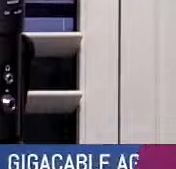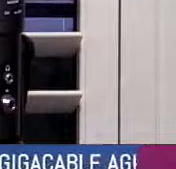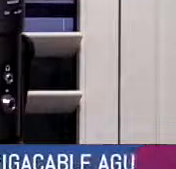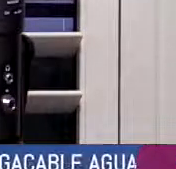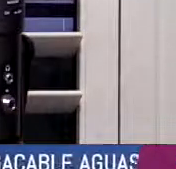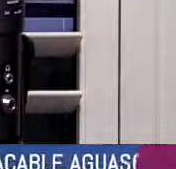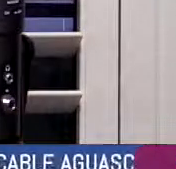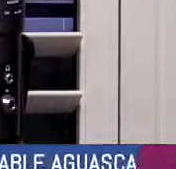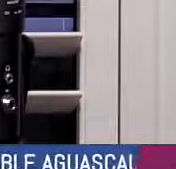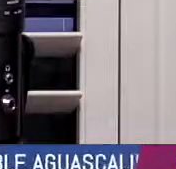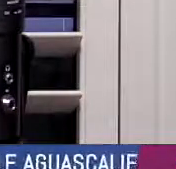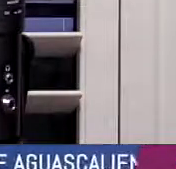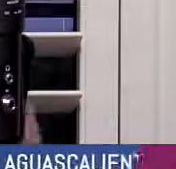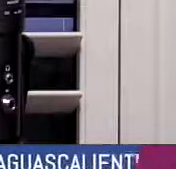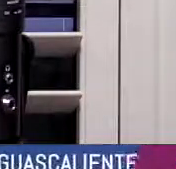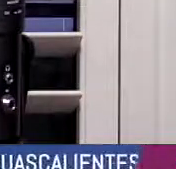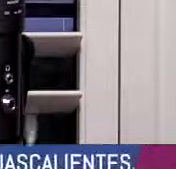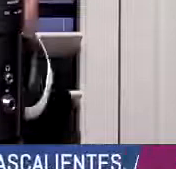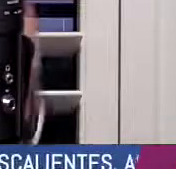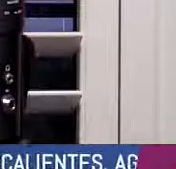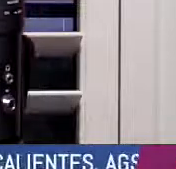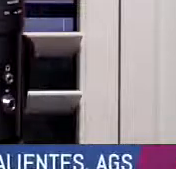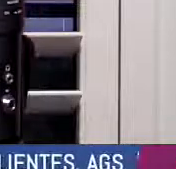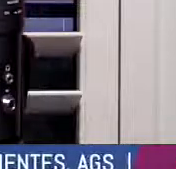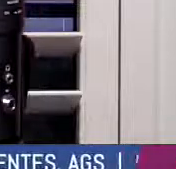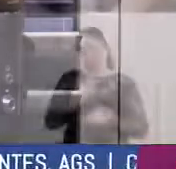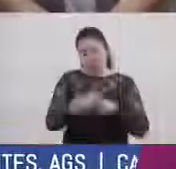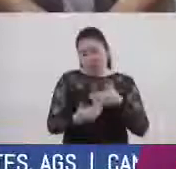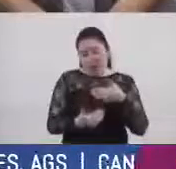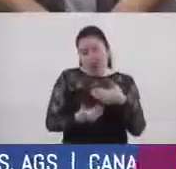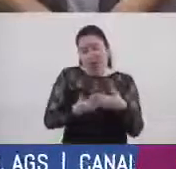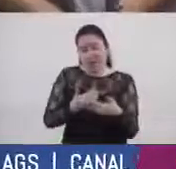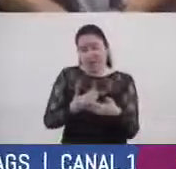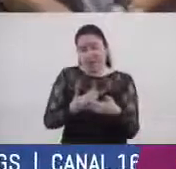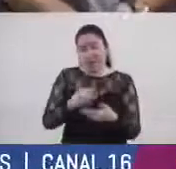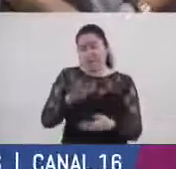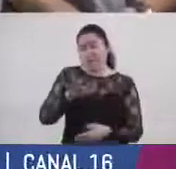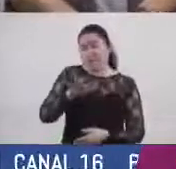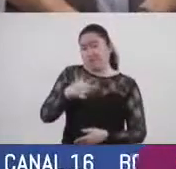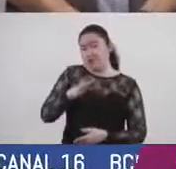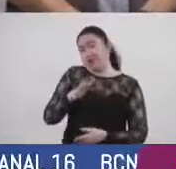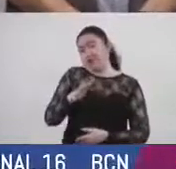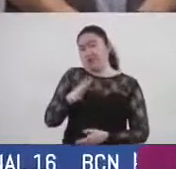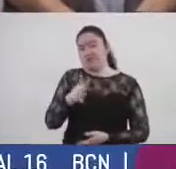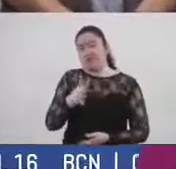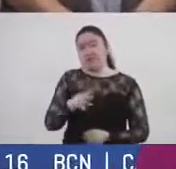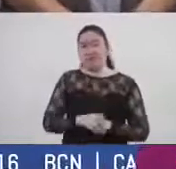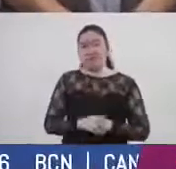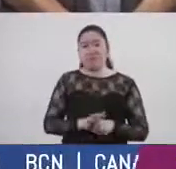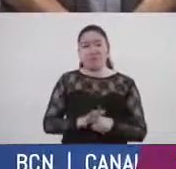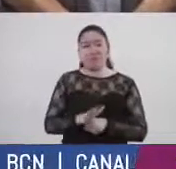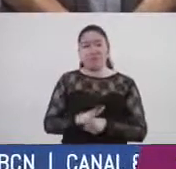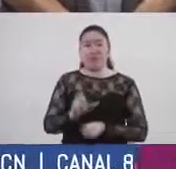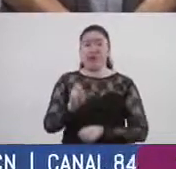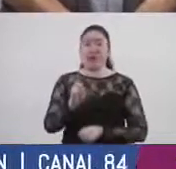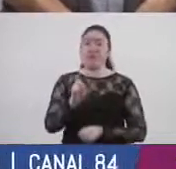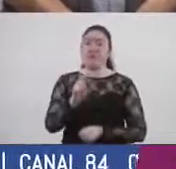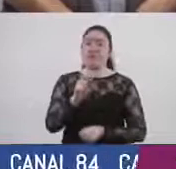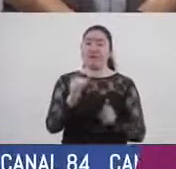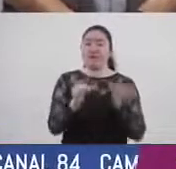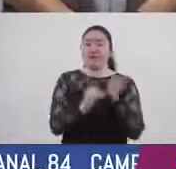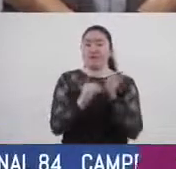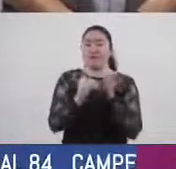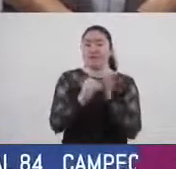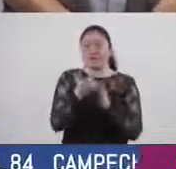millones de pesos para llegar a lo que ya sabíamos va a estar alrededor de 20 millones de pesos